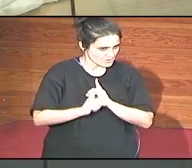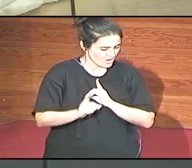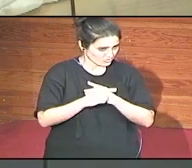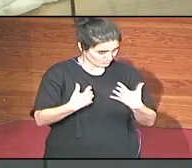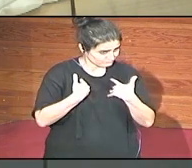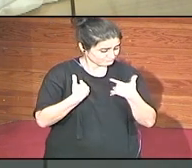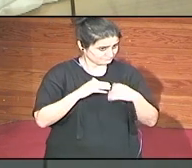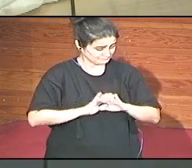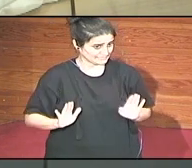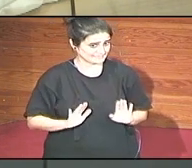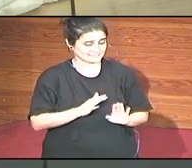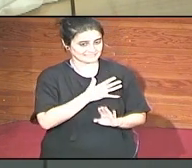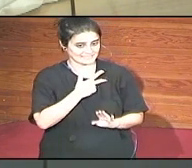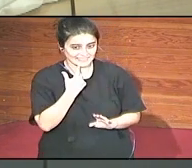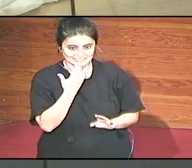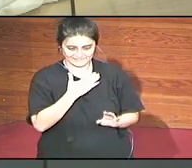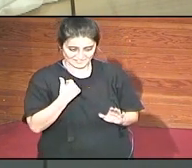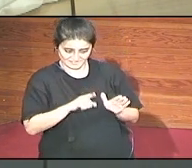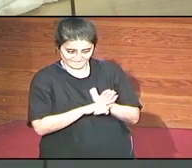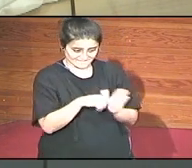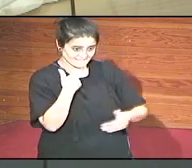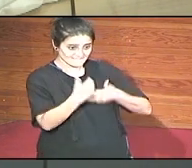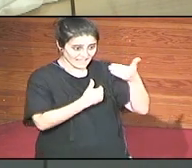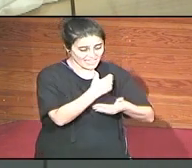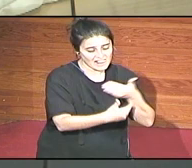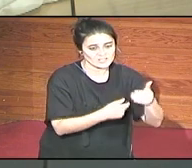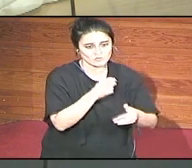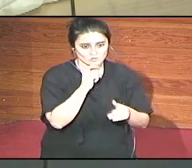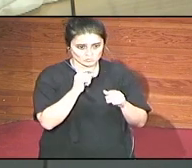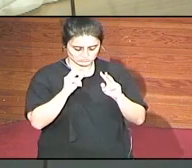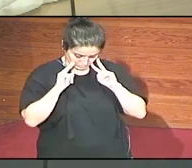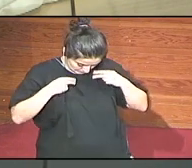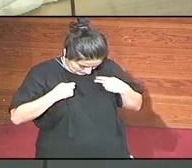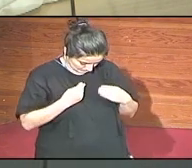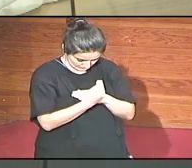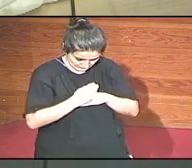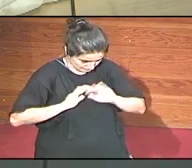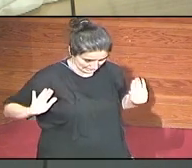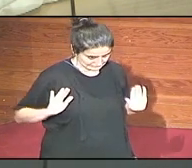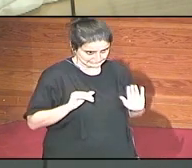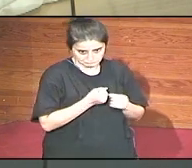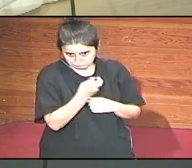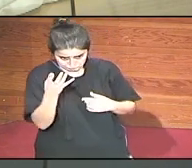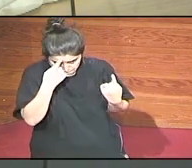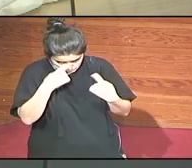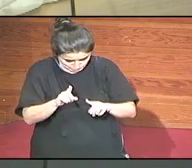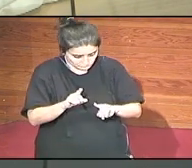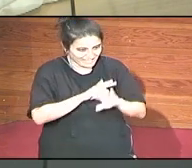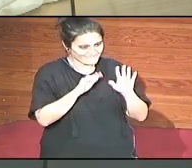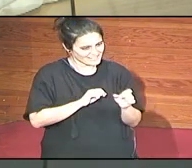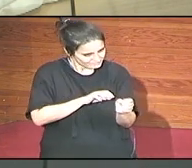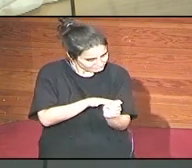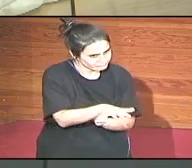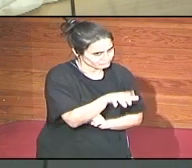la única forma de tirar adelante era cuidándote de ti acaba impregnándose en la sociedad es